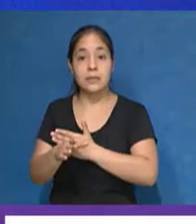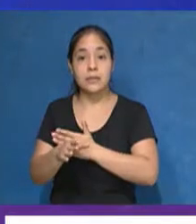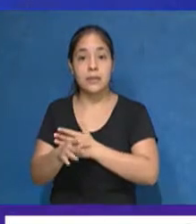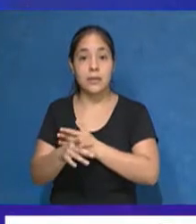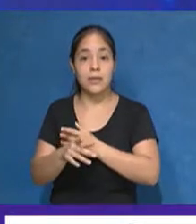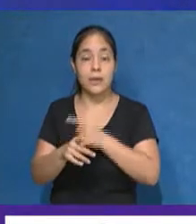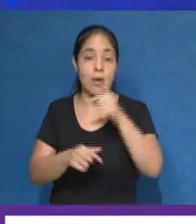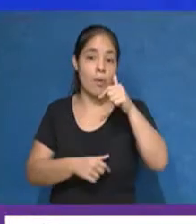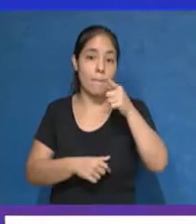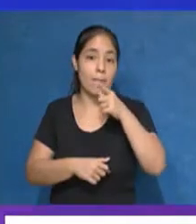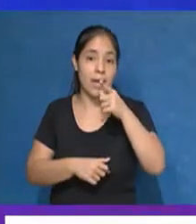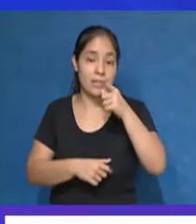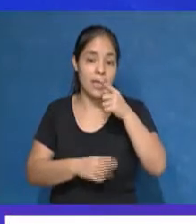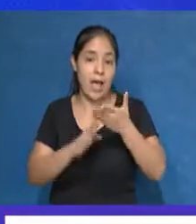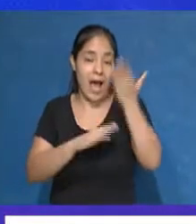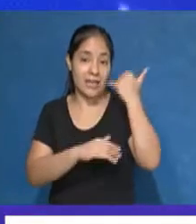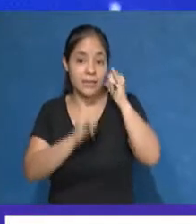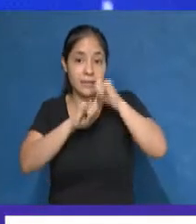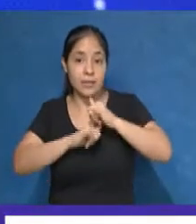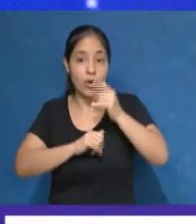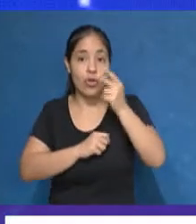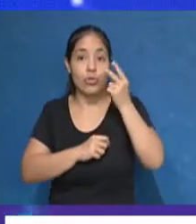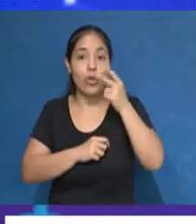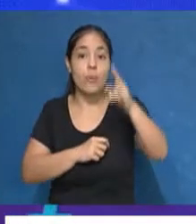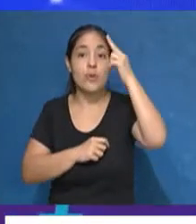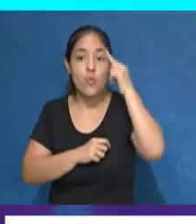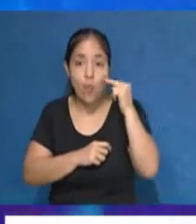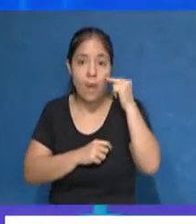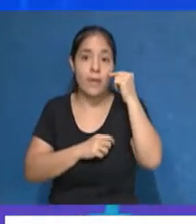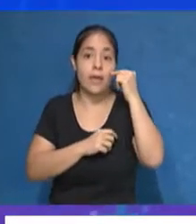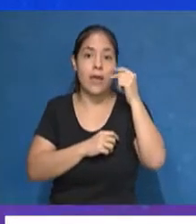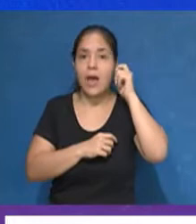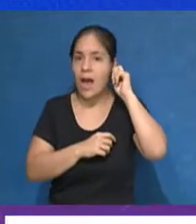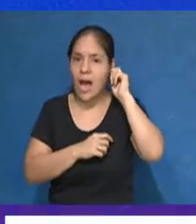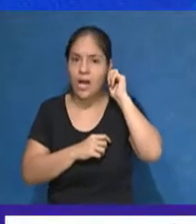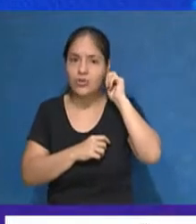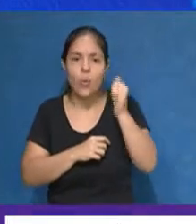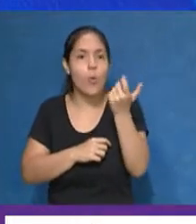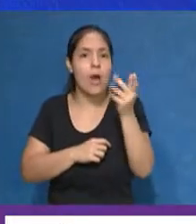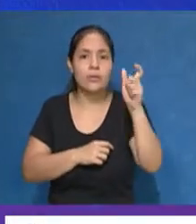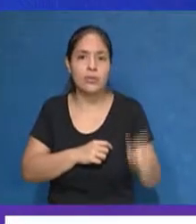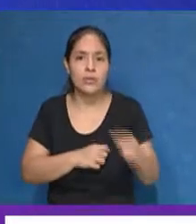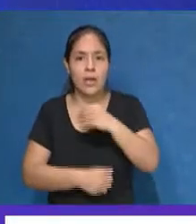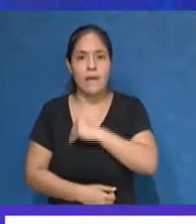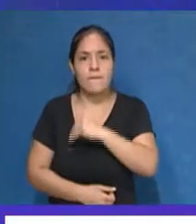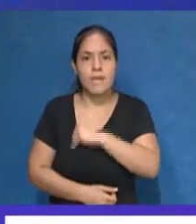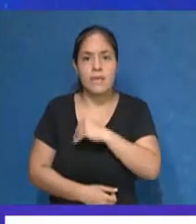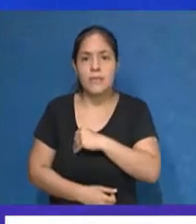que hoy son parte de una causa, de una investigación en el año 2009. ¿Cuántos años tenía la presunta víctima en ese momento?